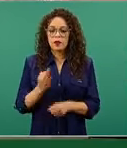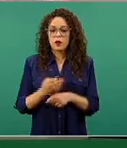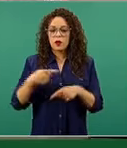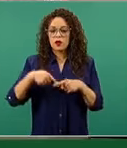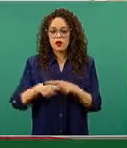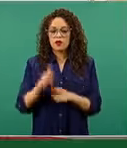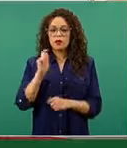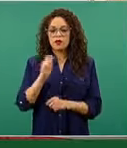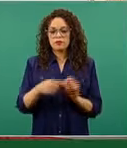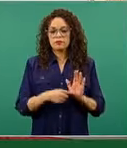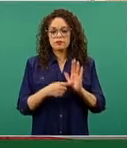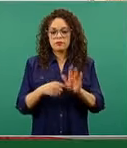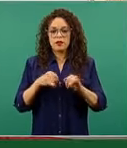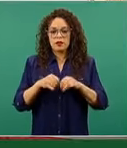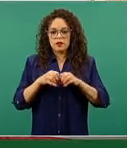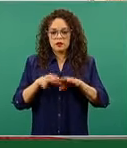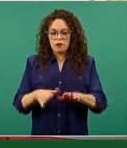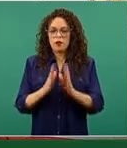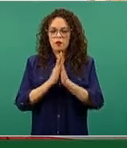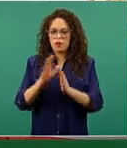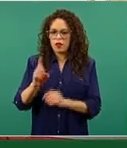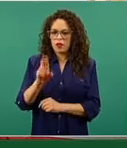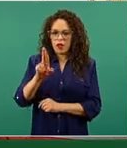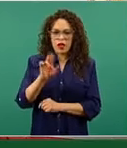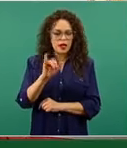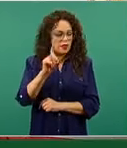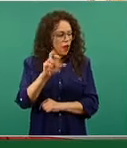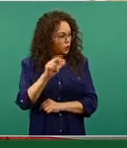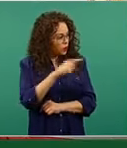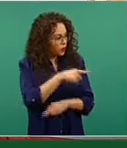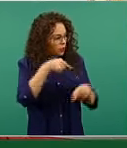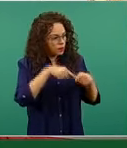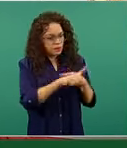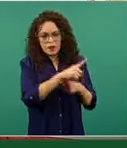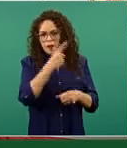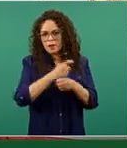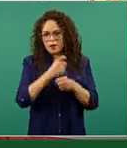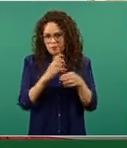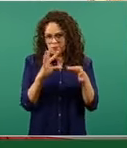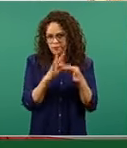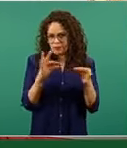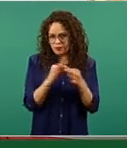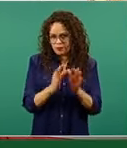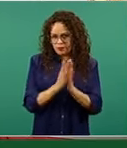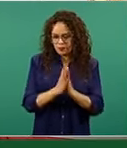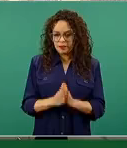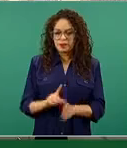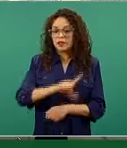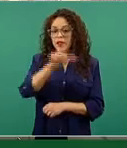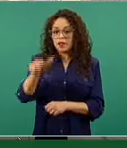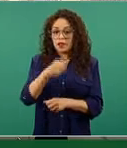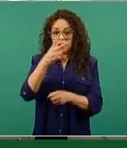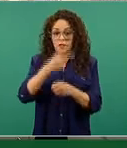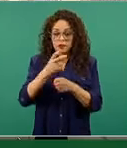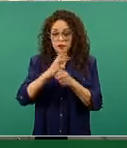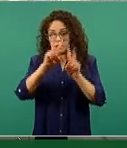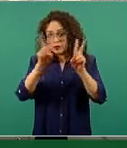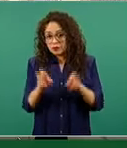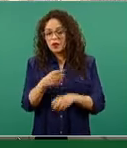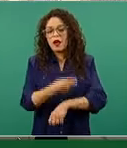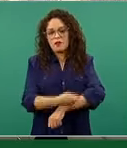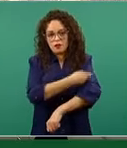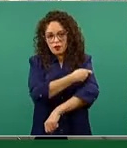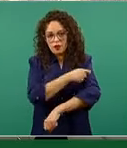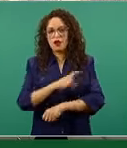pido al doctor Rubio López Rivera, si es tan amable, de presentar el primer segmento. Enseguida hablaremos de la vacunación y abrimos desde luego a preguntas